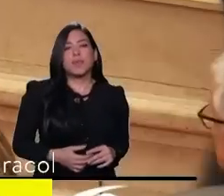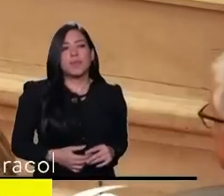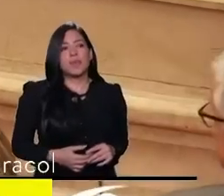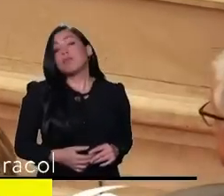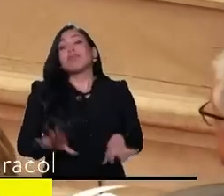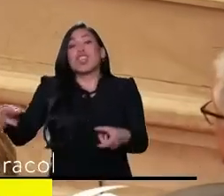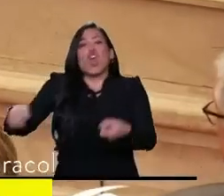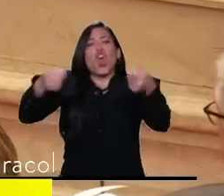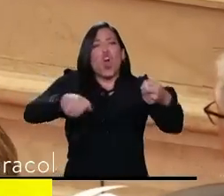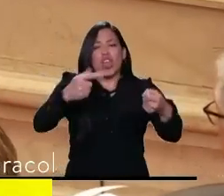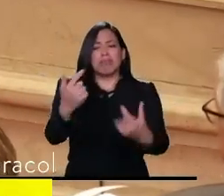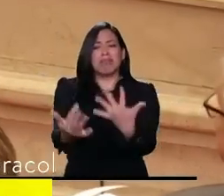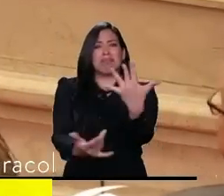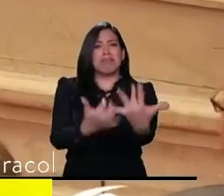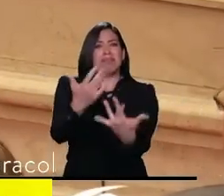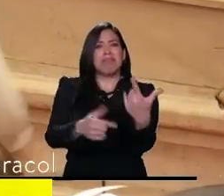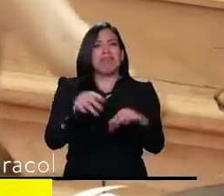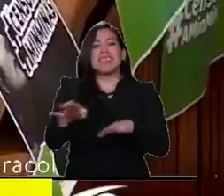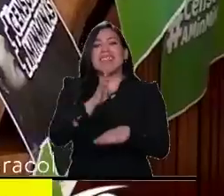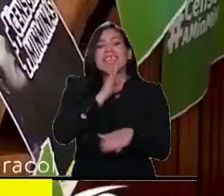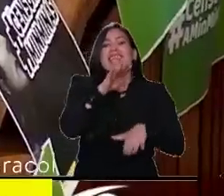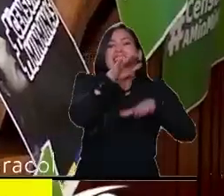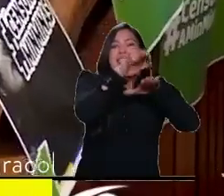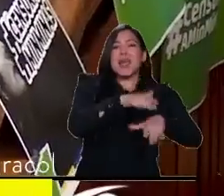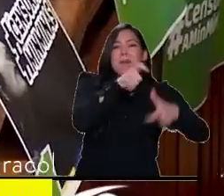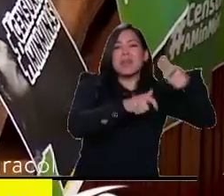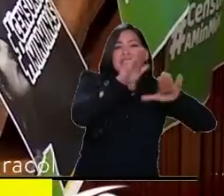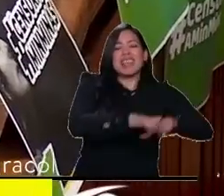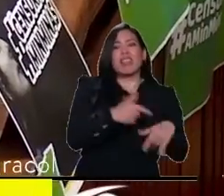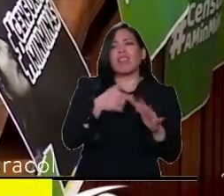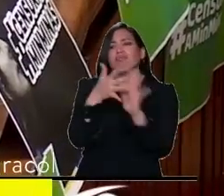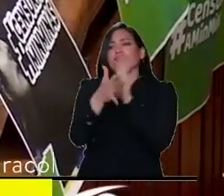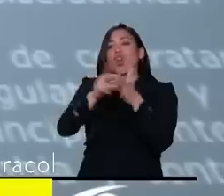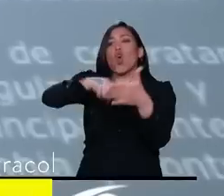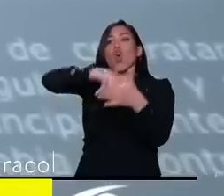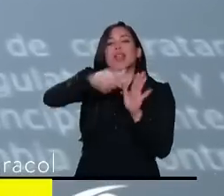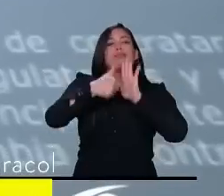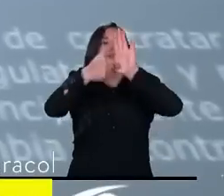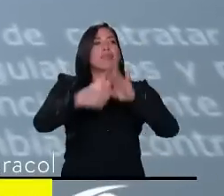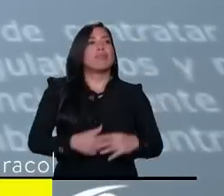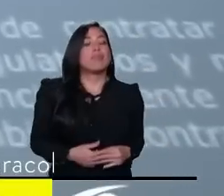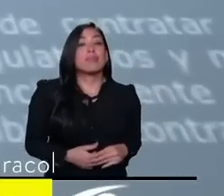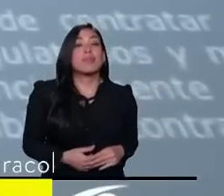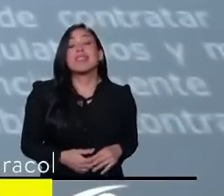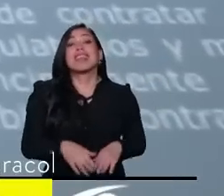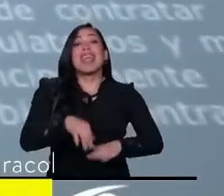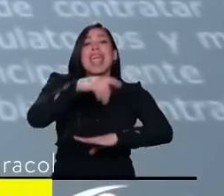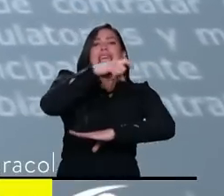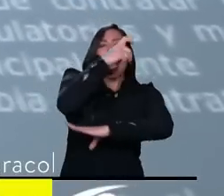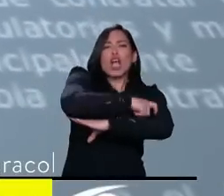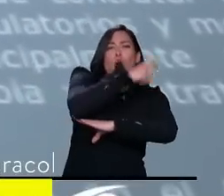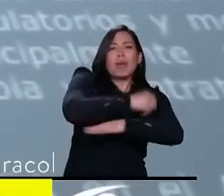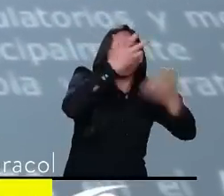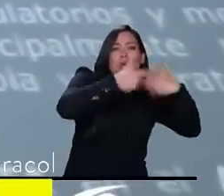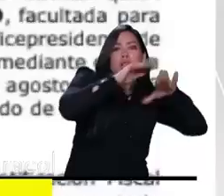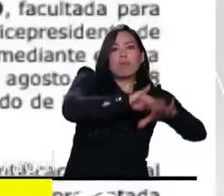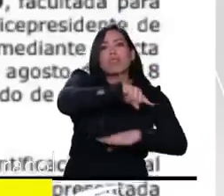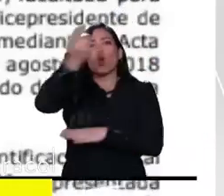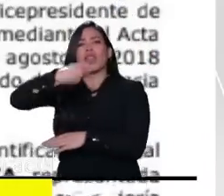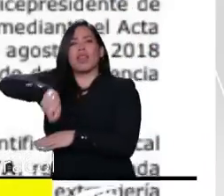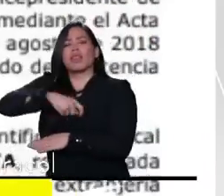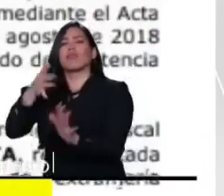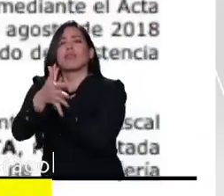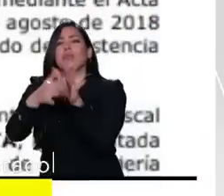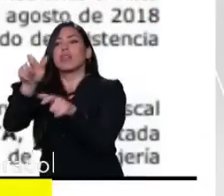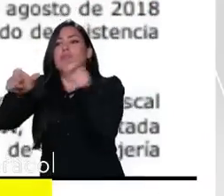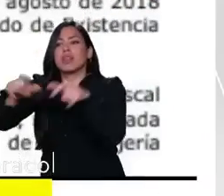En la olla empezó a salir humo cuando la representante Carolina Arbeláez reveló este contrato entre Ecopetrol y una empresa de consultoría española para que